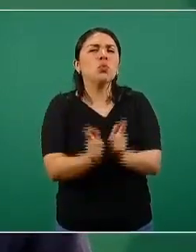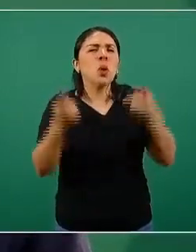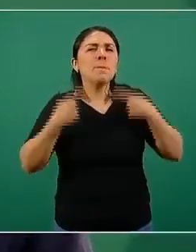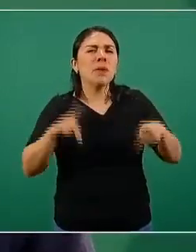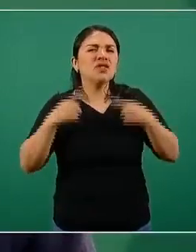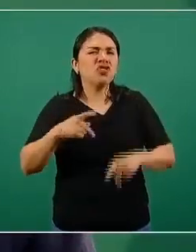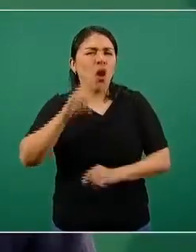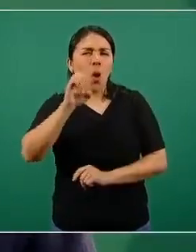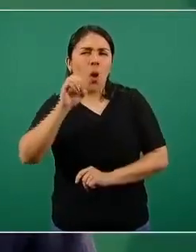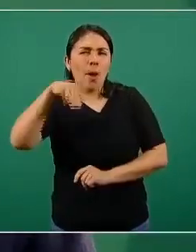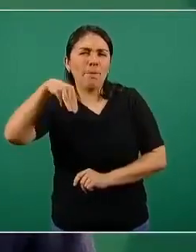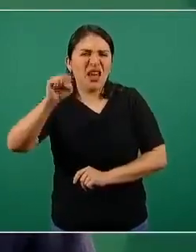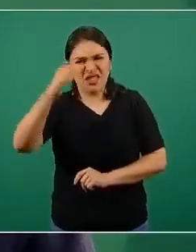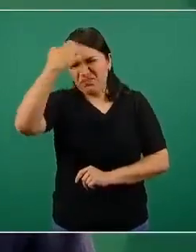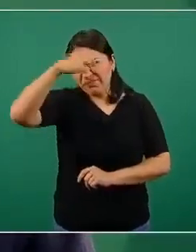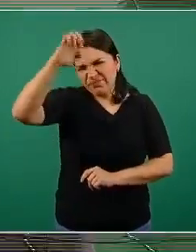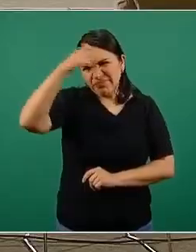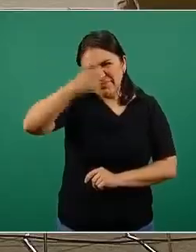la OMS.